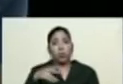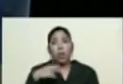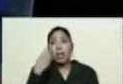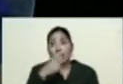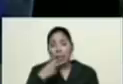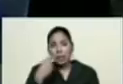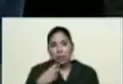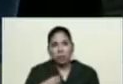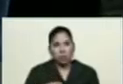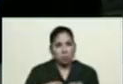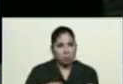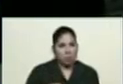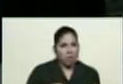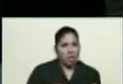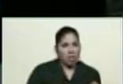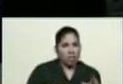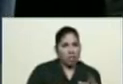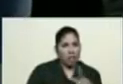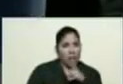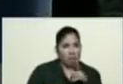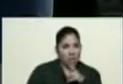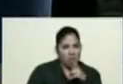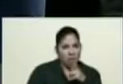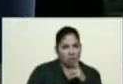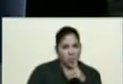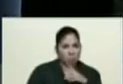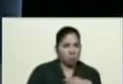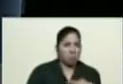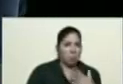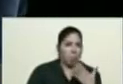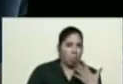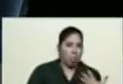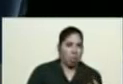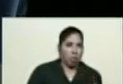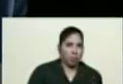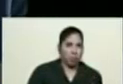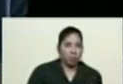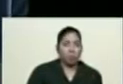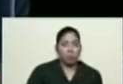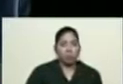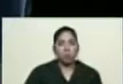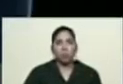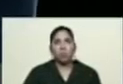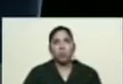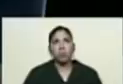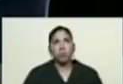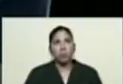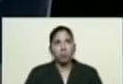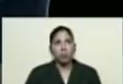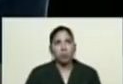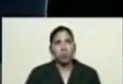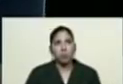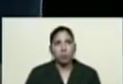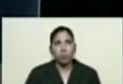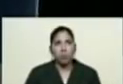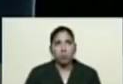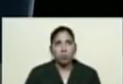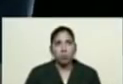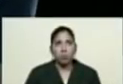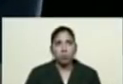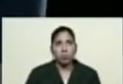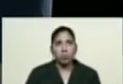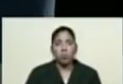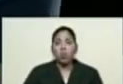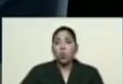está tambaleando ese gobierno por la corrupción terrible. Bueno, por cierto que el tema de las cumbres de las Américas es corrupción